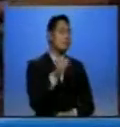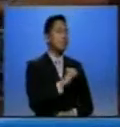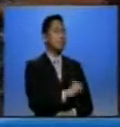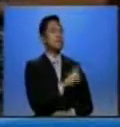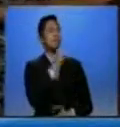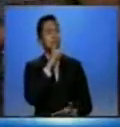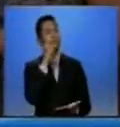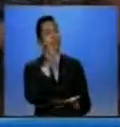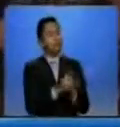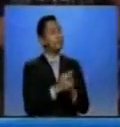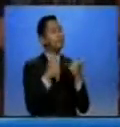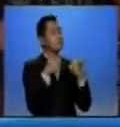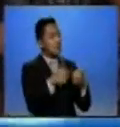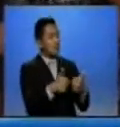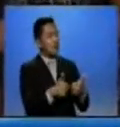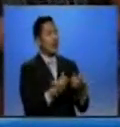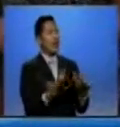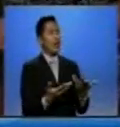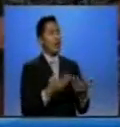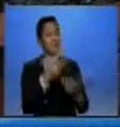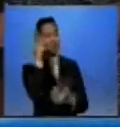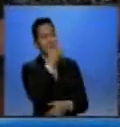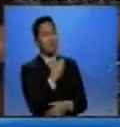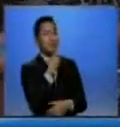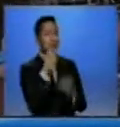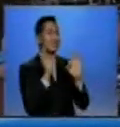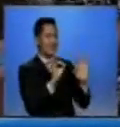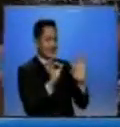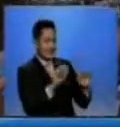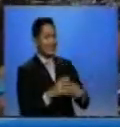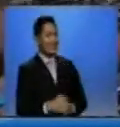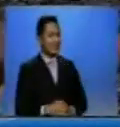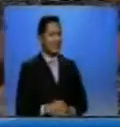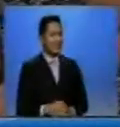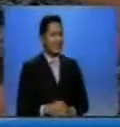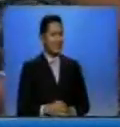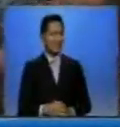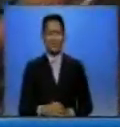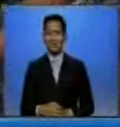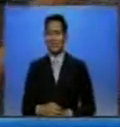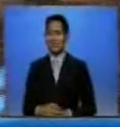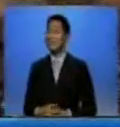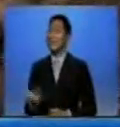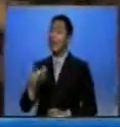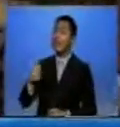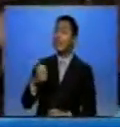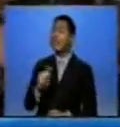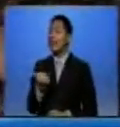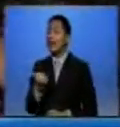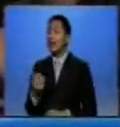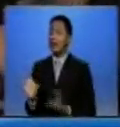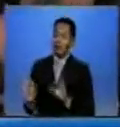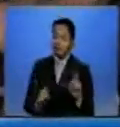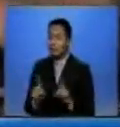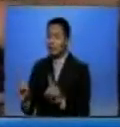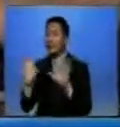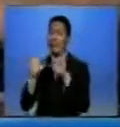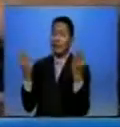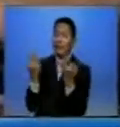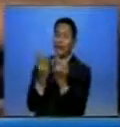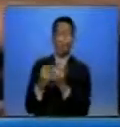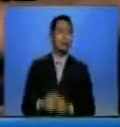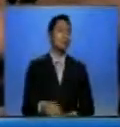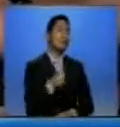iluminado, no como los años anteriores, pero sí está, sí está agradable. Sí. ¿A ti qué tal te ha parecido salir a pasear con la familia?